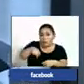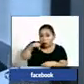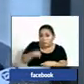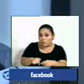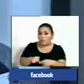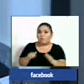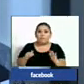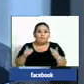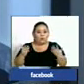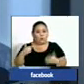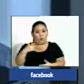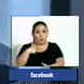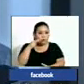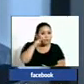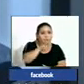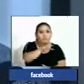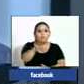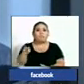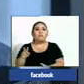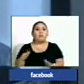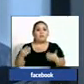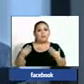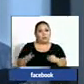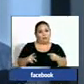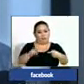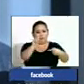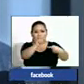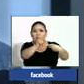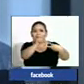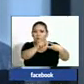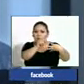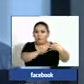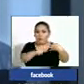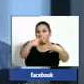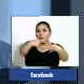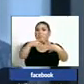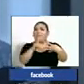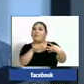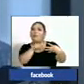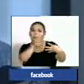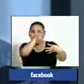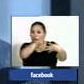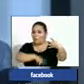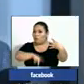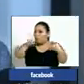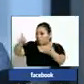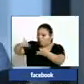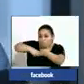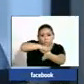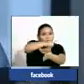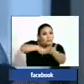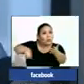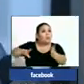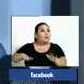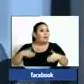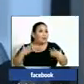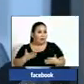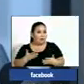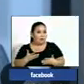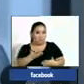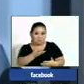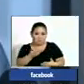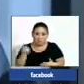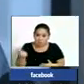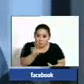me he dado cuenta que se han determinado algunos decretos, algunas leyes en las cuales no van a permitir que estas personas abusen